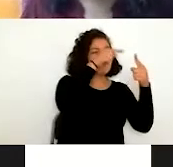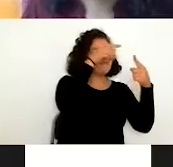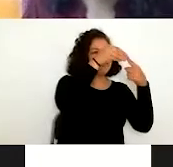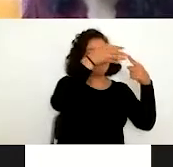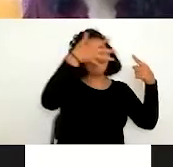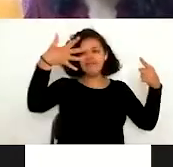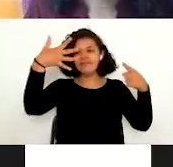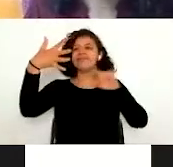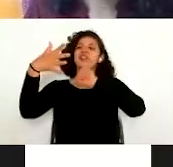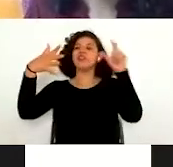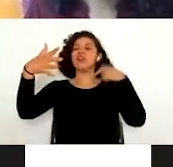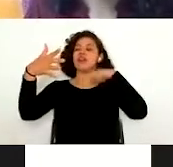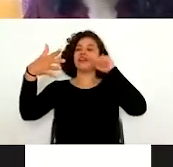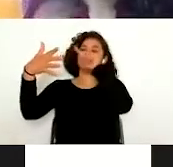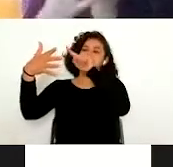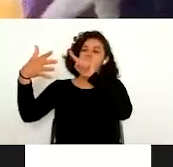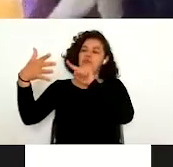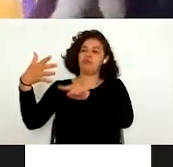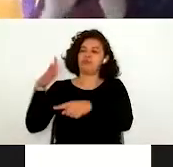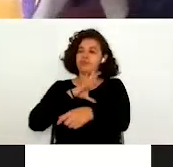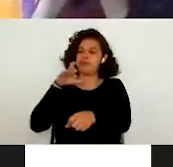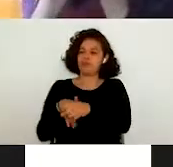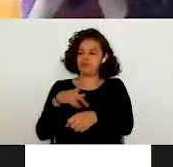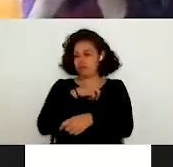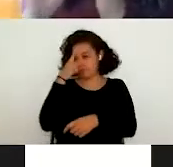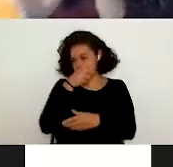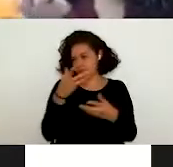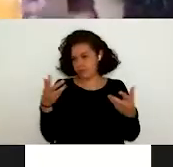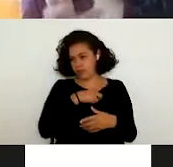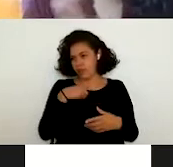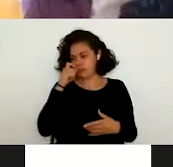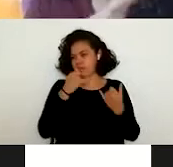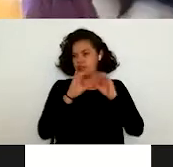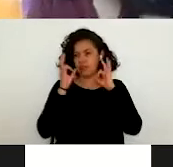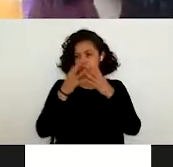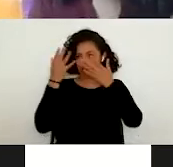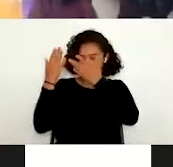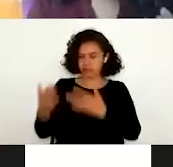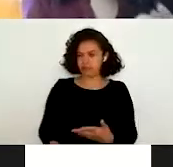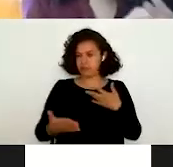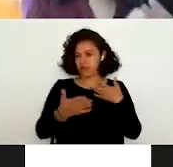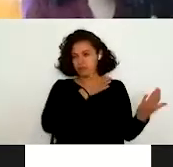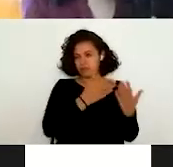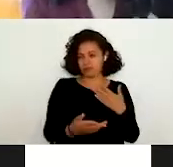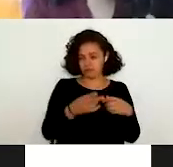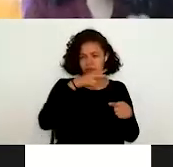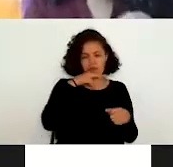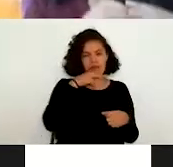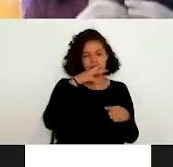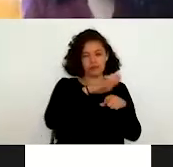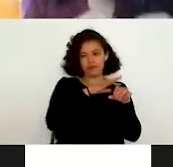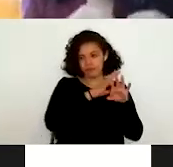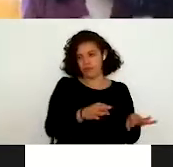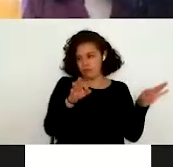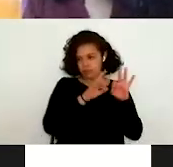específico. Y para realizarlo también tenemos esta formulita de poner la acción, es decir, el verbo principal,